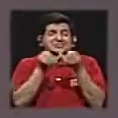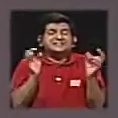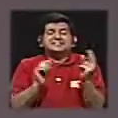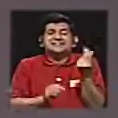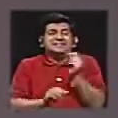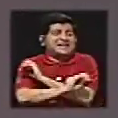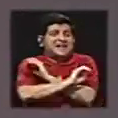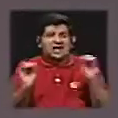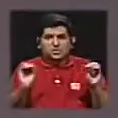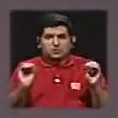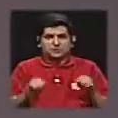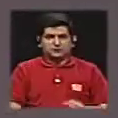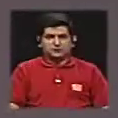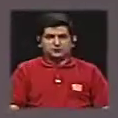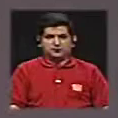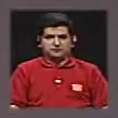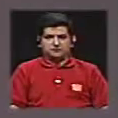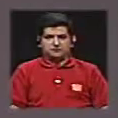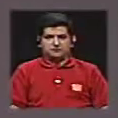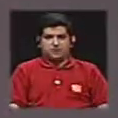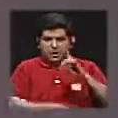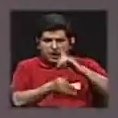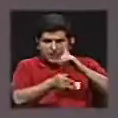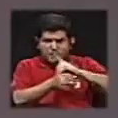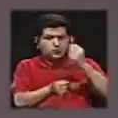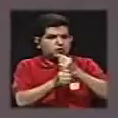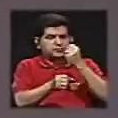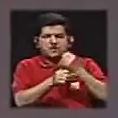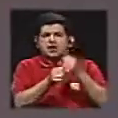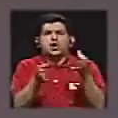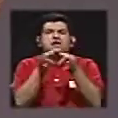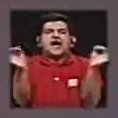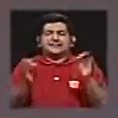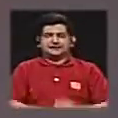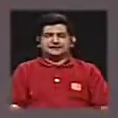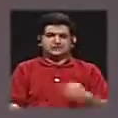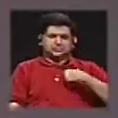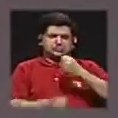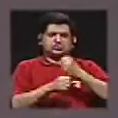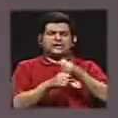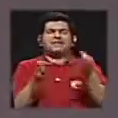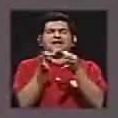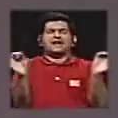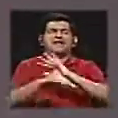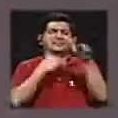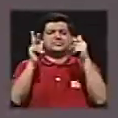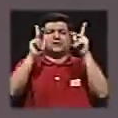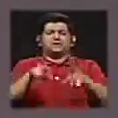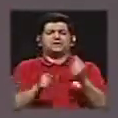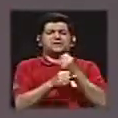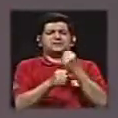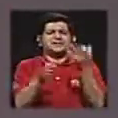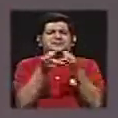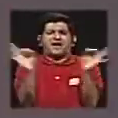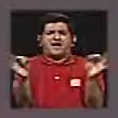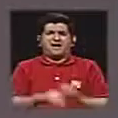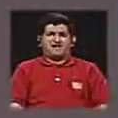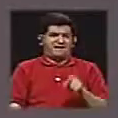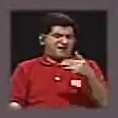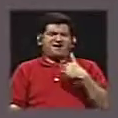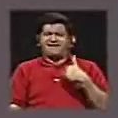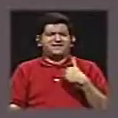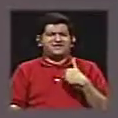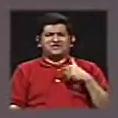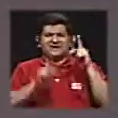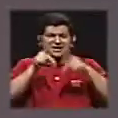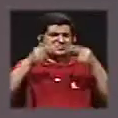sin un cinco. Uh-huh. El doctor trabaja de gratis. Yo trabajé de gratis, todo el mundo trabajó de gratis, ahí no había